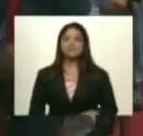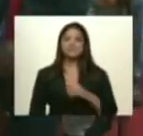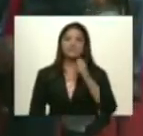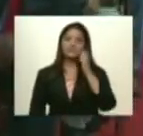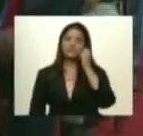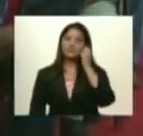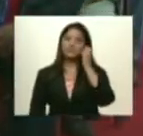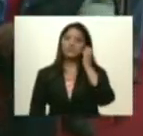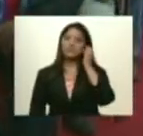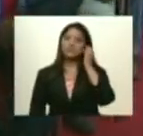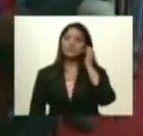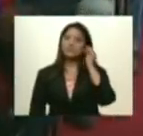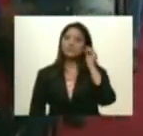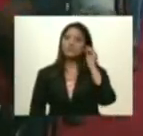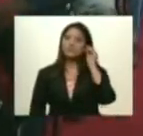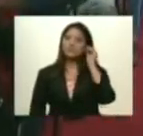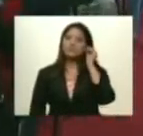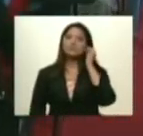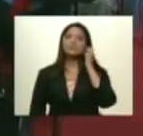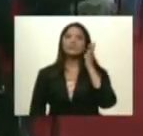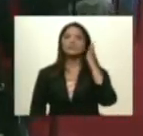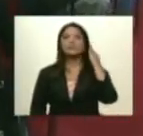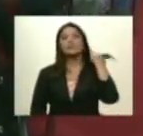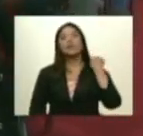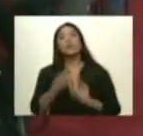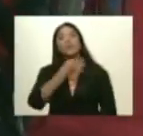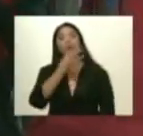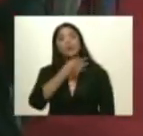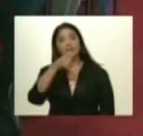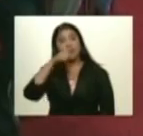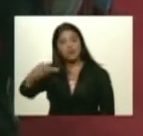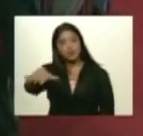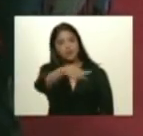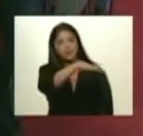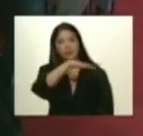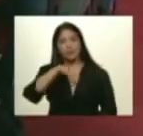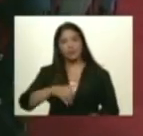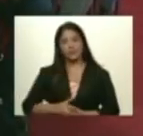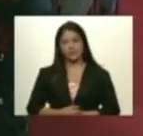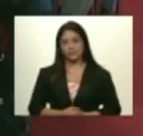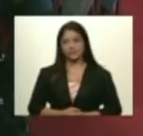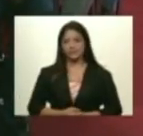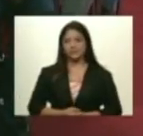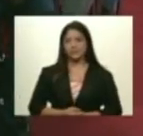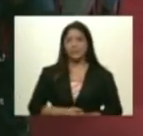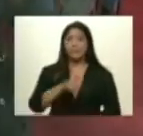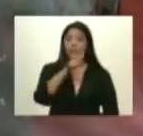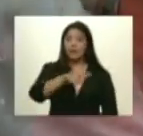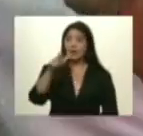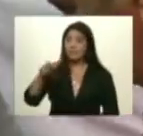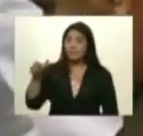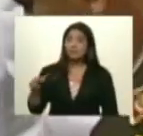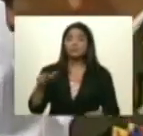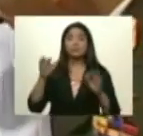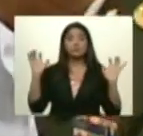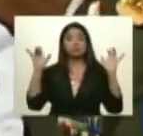A todos nuestros pueblos, a todos los presentes,